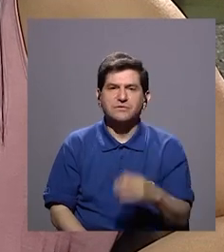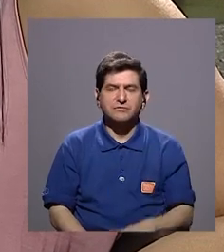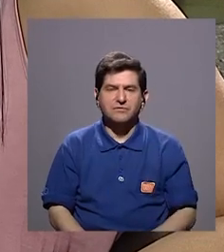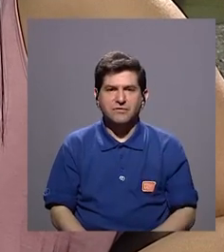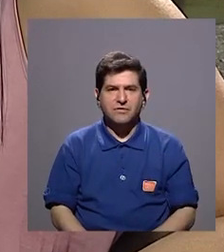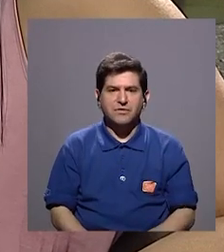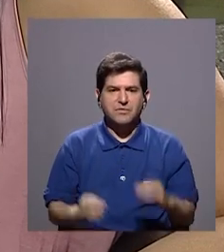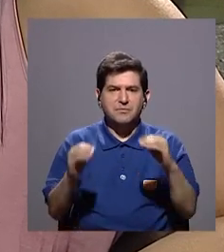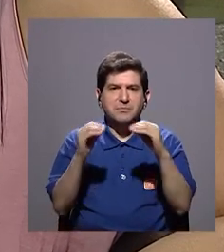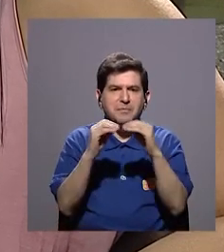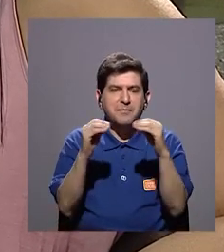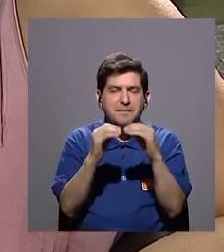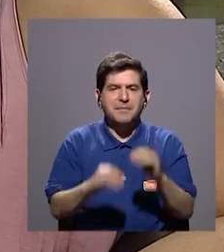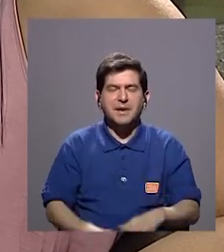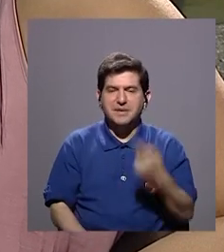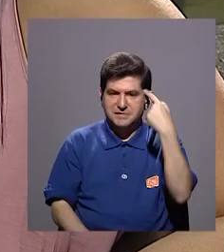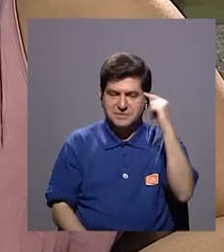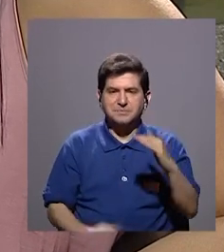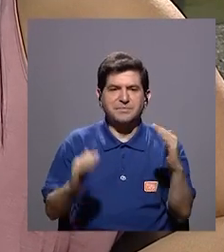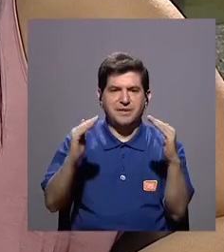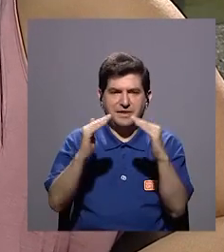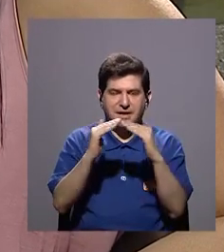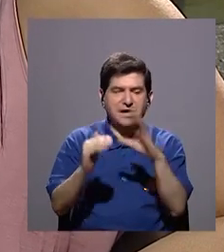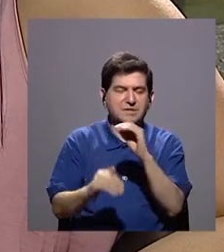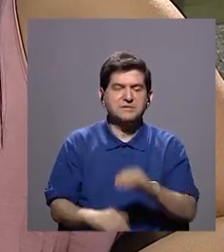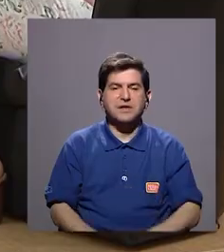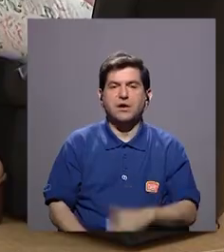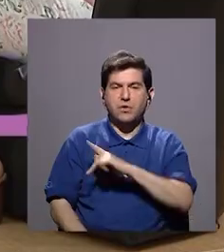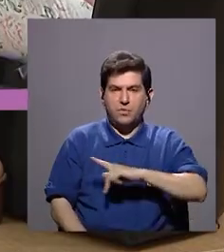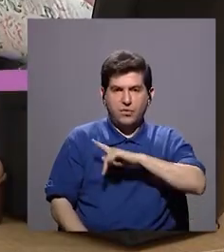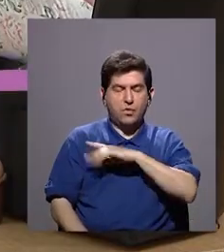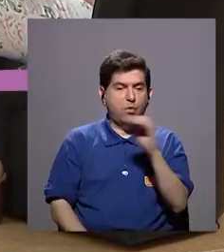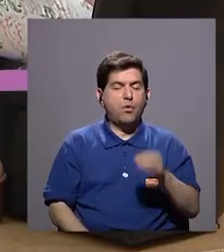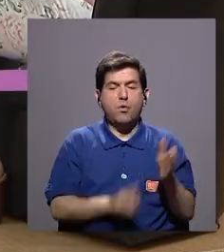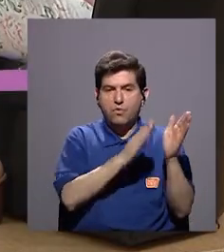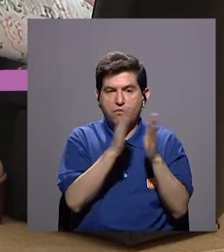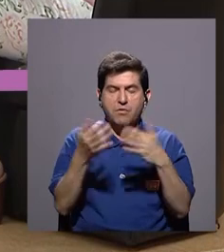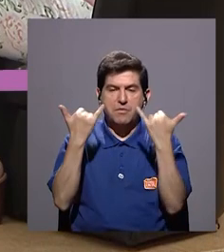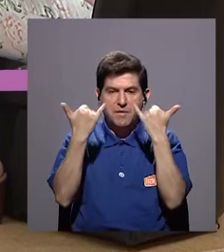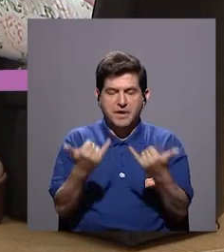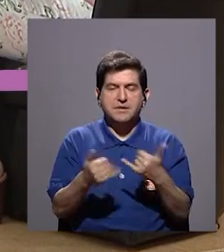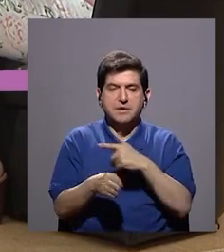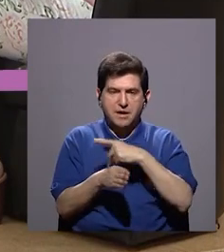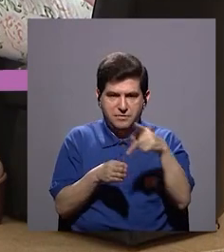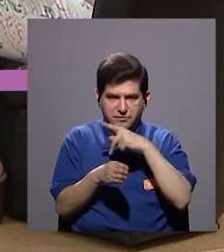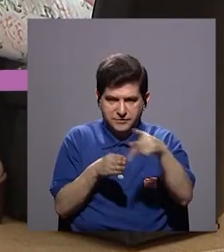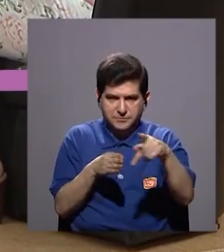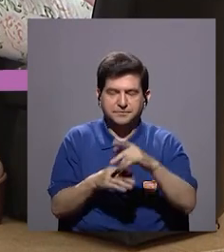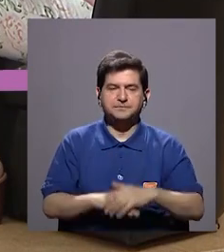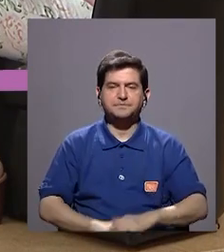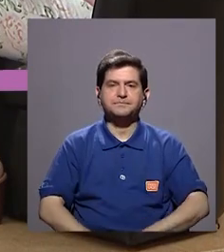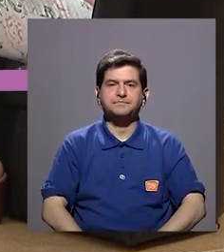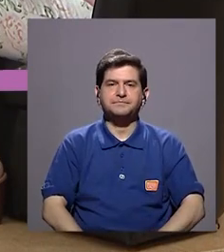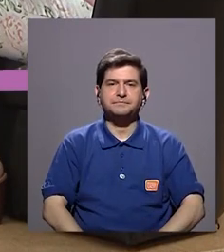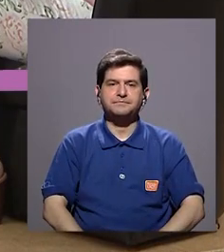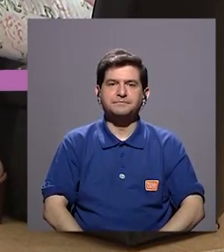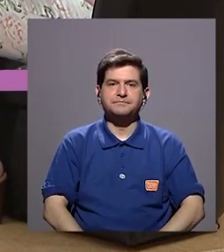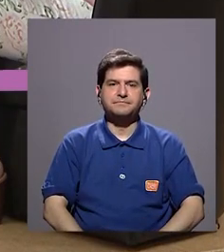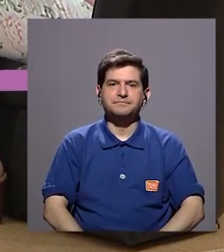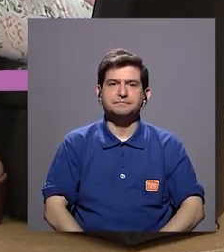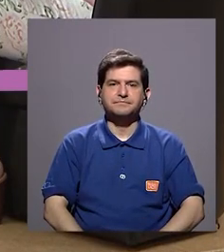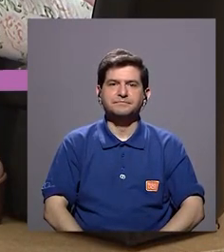manera más para el hogar o para algo personal o formarse para hacerlo de manera profesional.